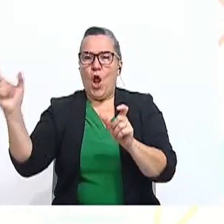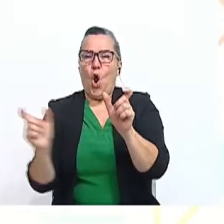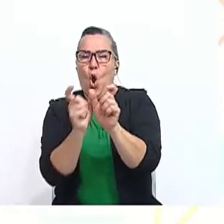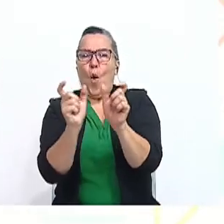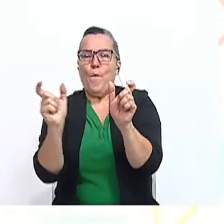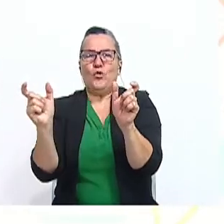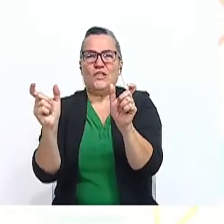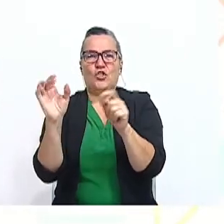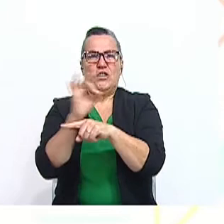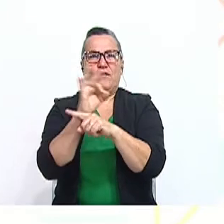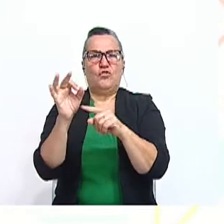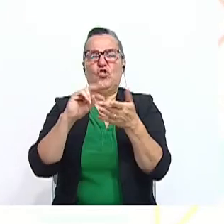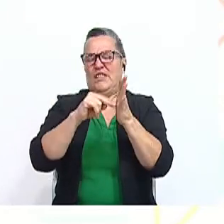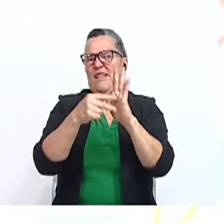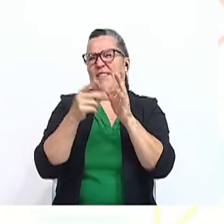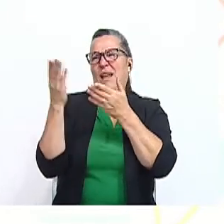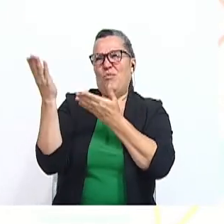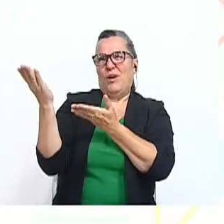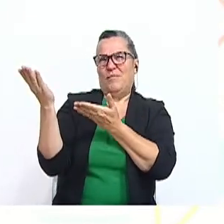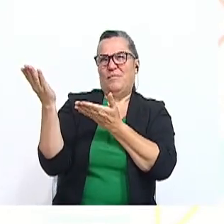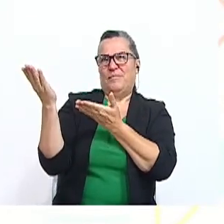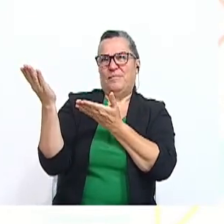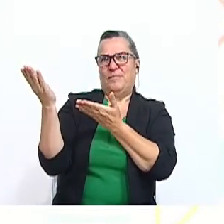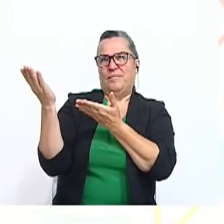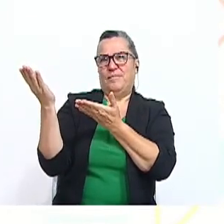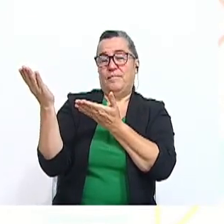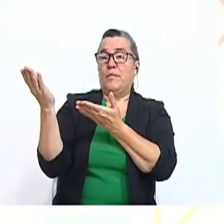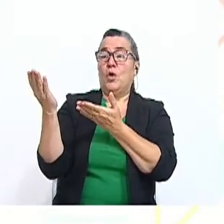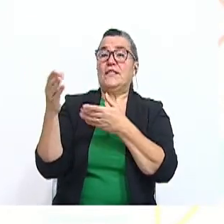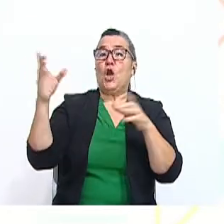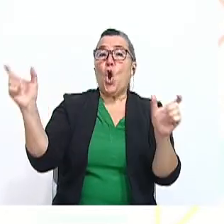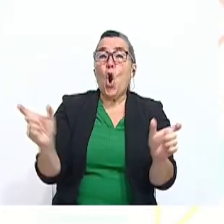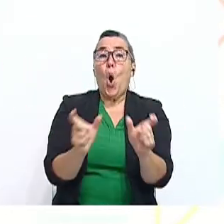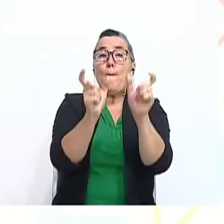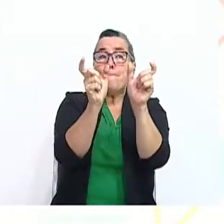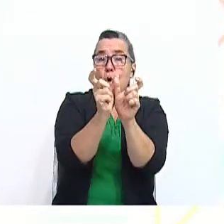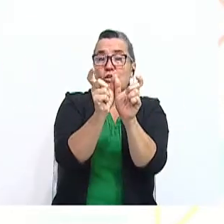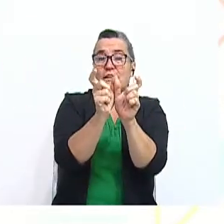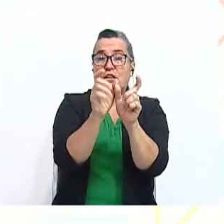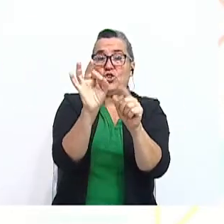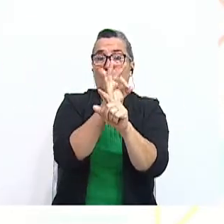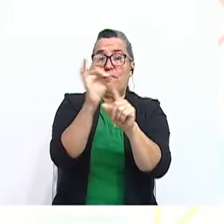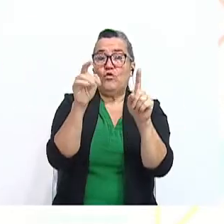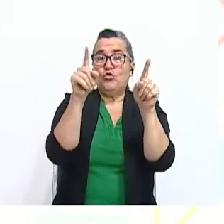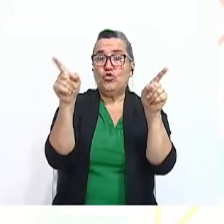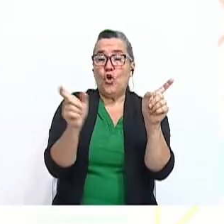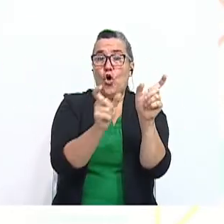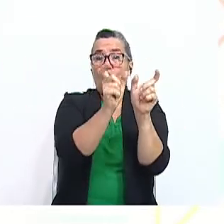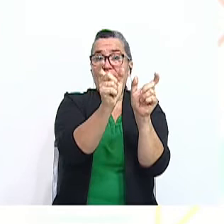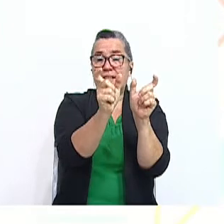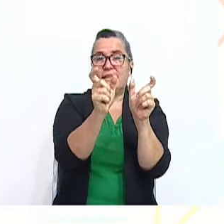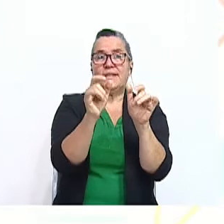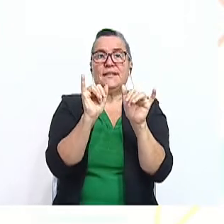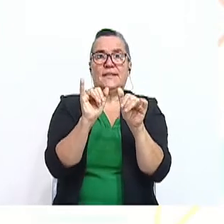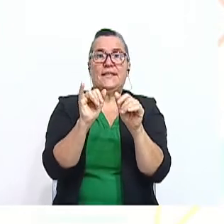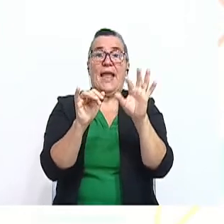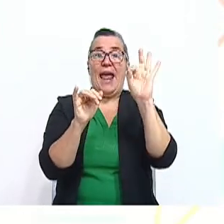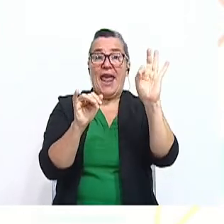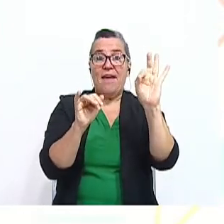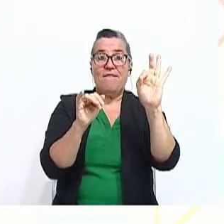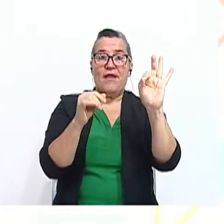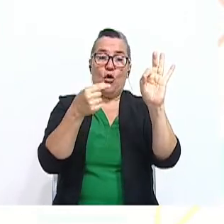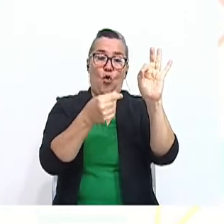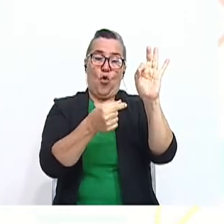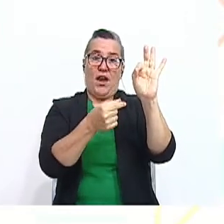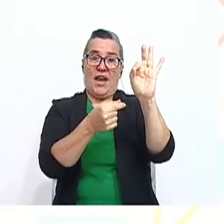funciones, definámosla. ¿Qué es una composición de funciones? Una composición de funciones de la función f con la función